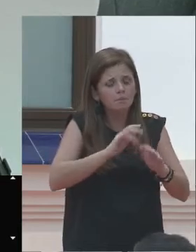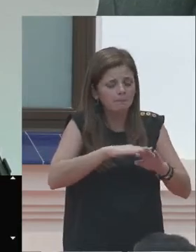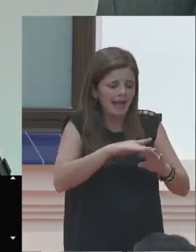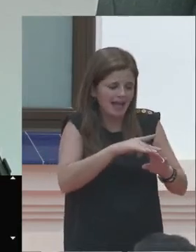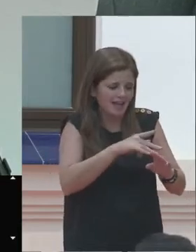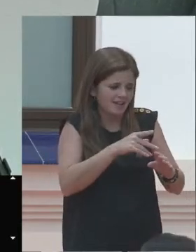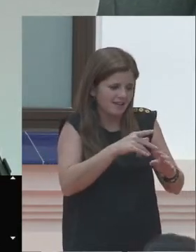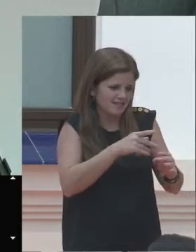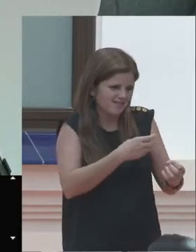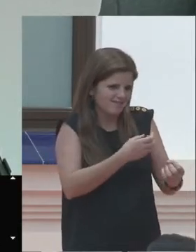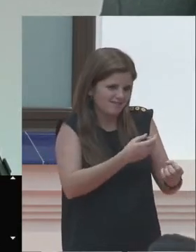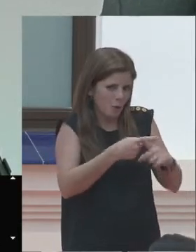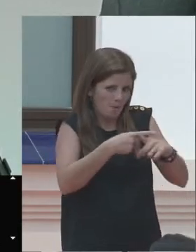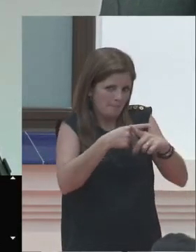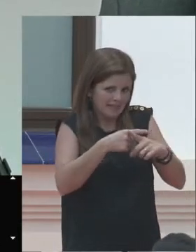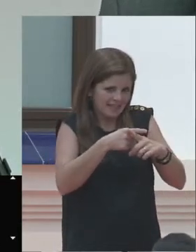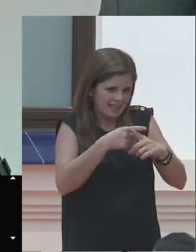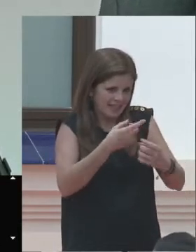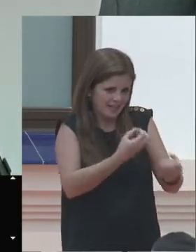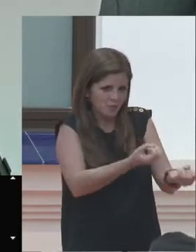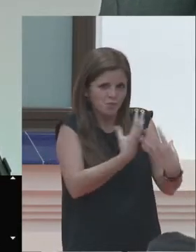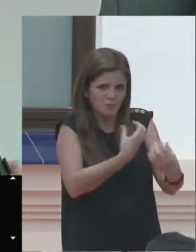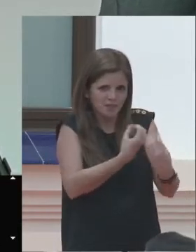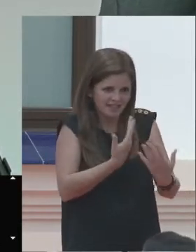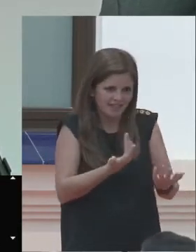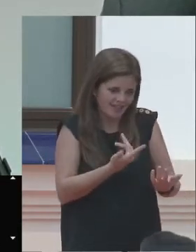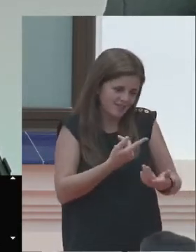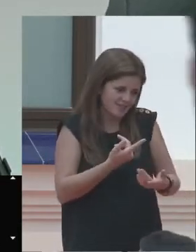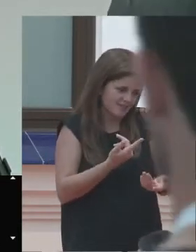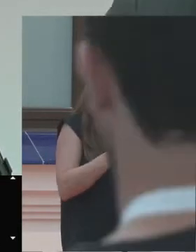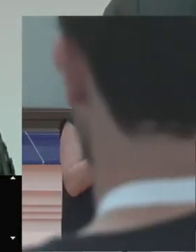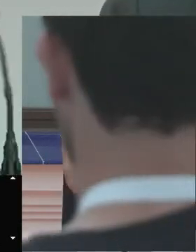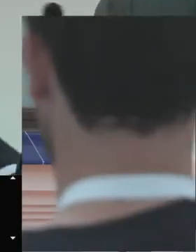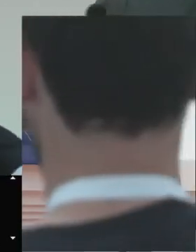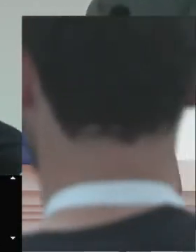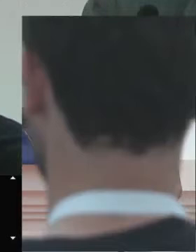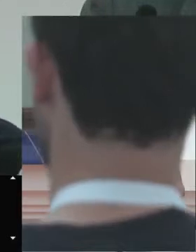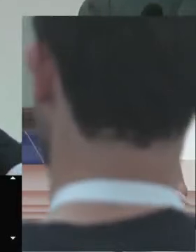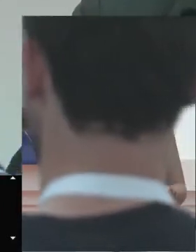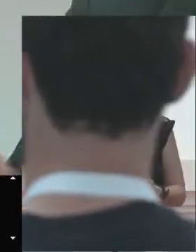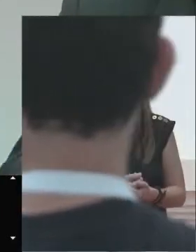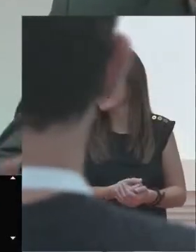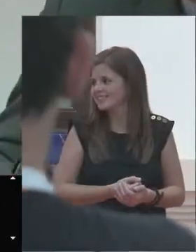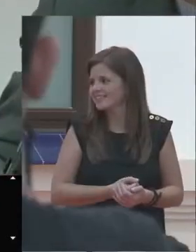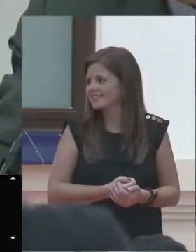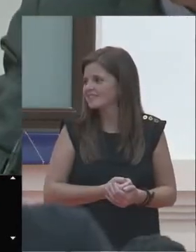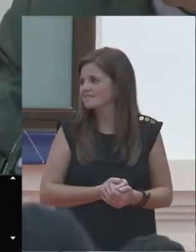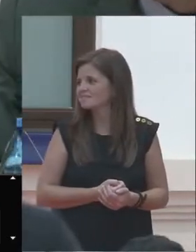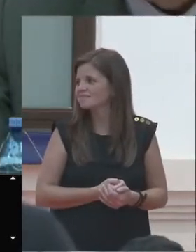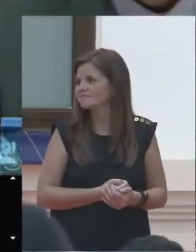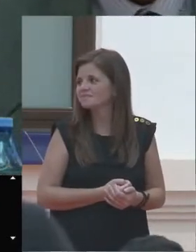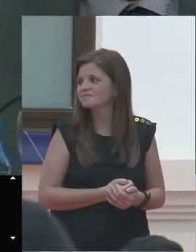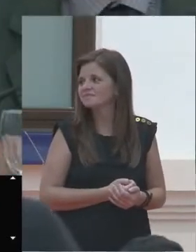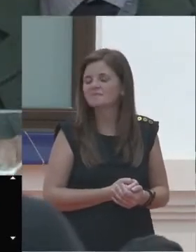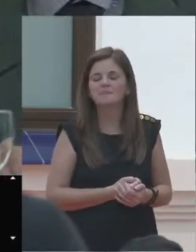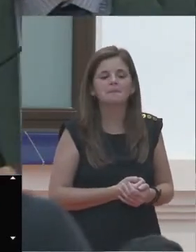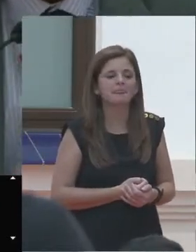con nosotros, dentro de que hay que guardar la confidencialidad, por supuesto? Bueno, la